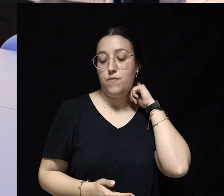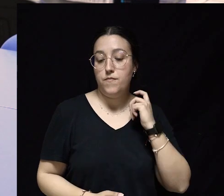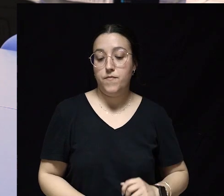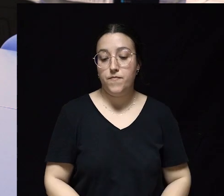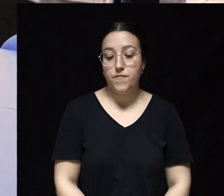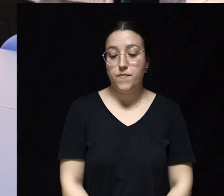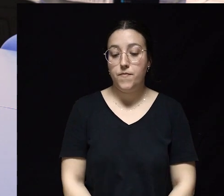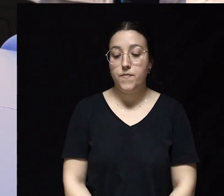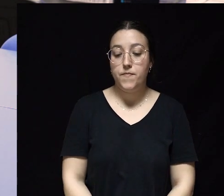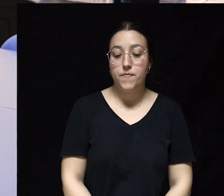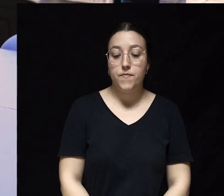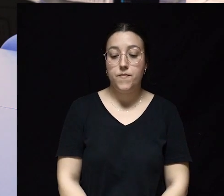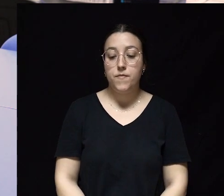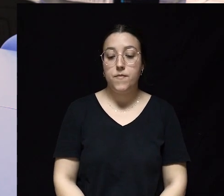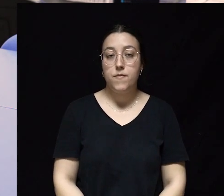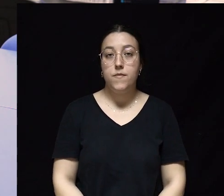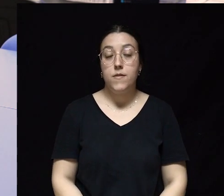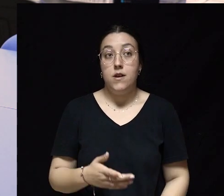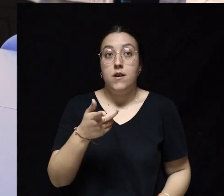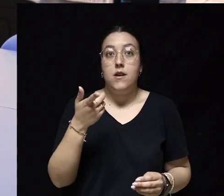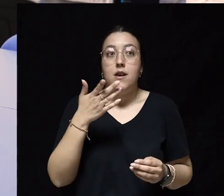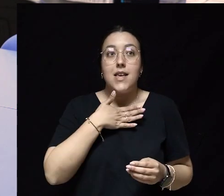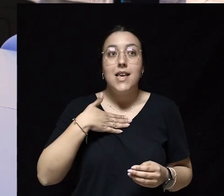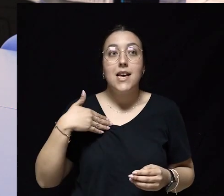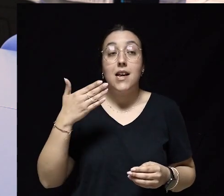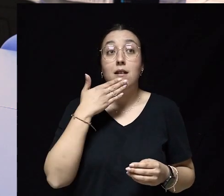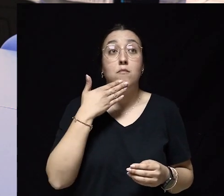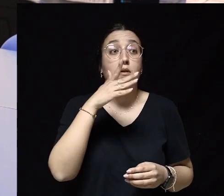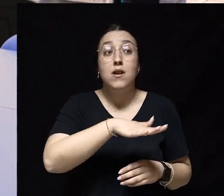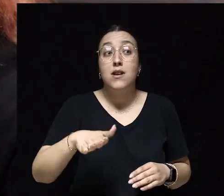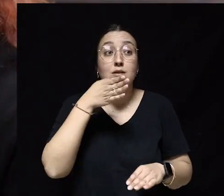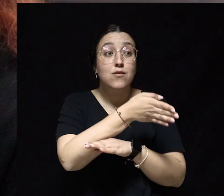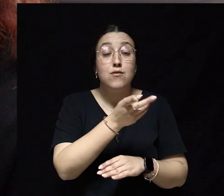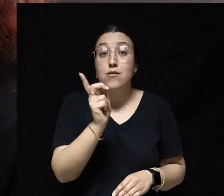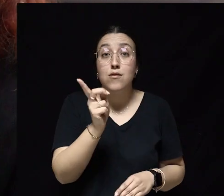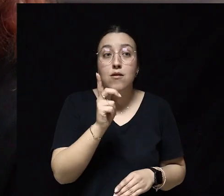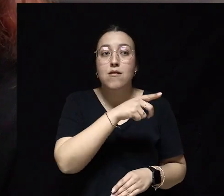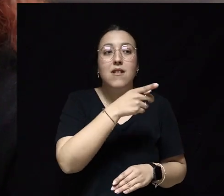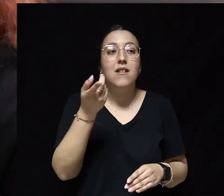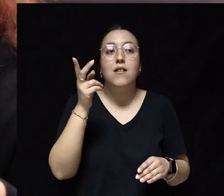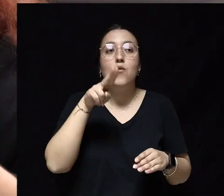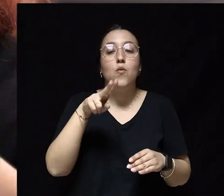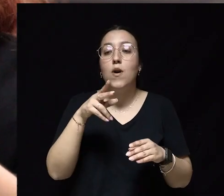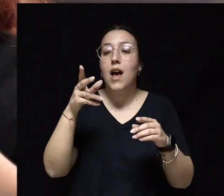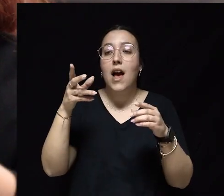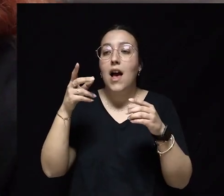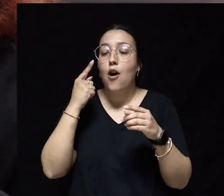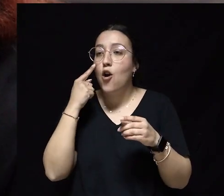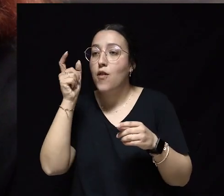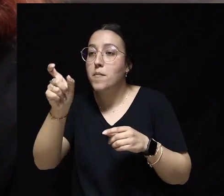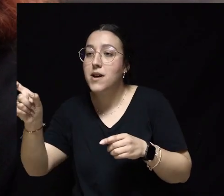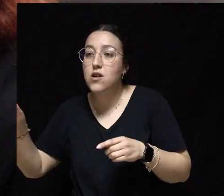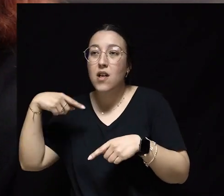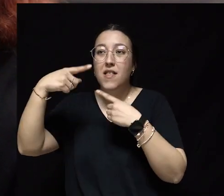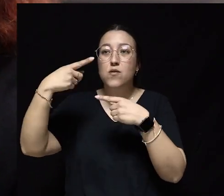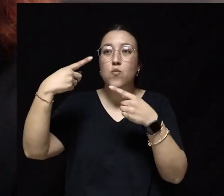son muy importantes de cara a la siguiente etapa, que es primaria. Entonces, que ese tipo de educación no exista impide muchas veces que esas